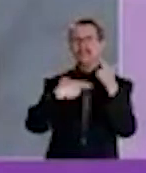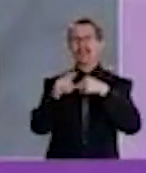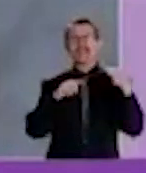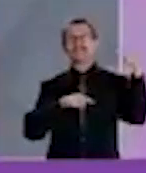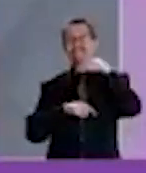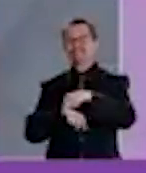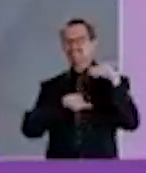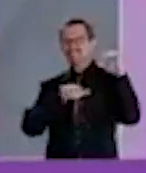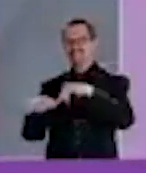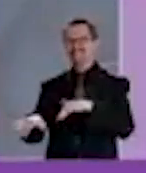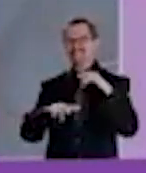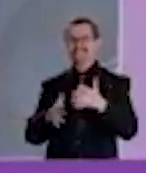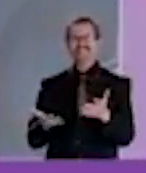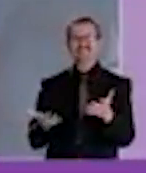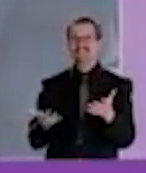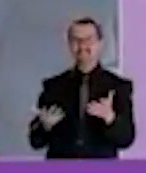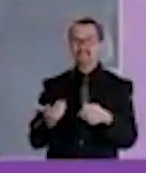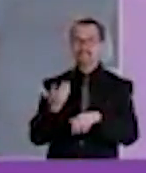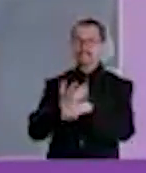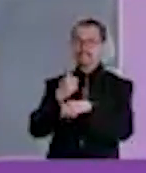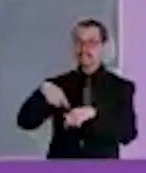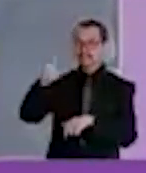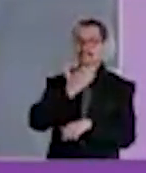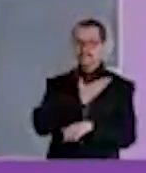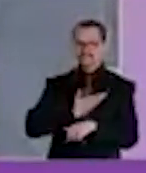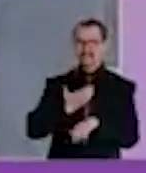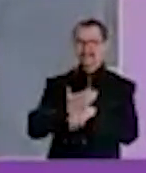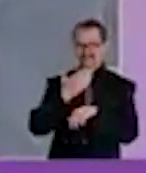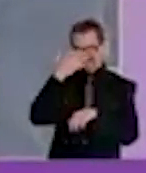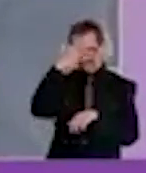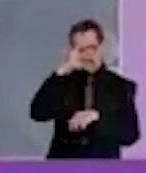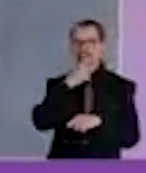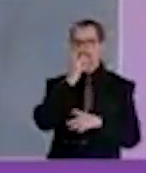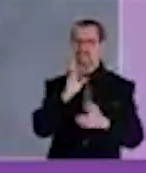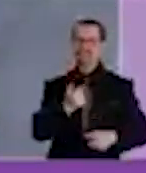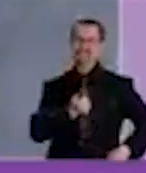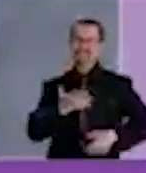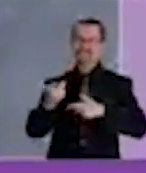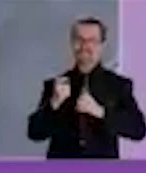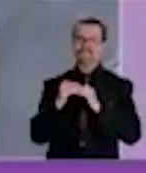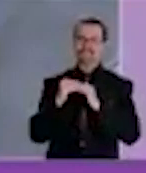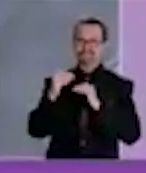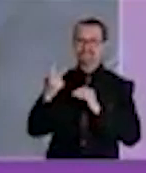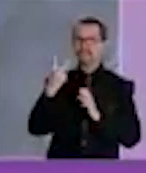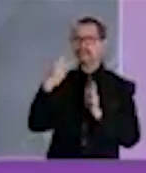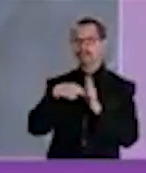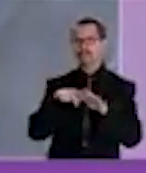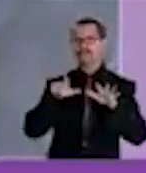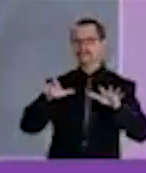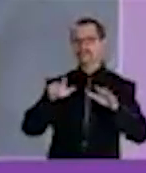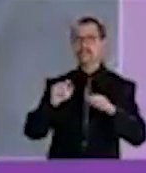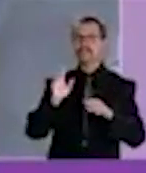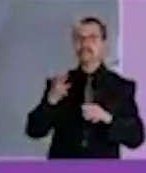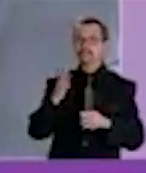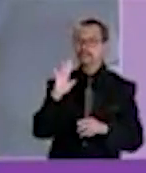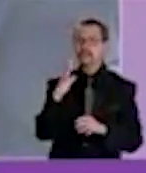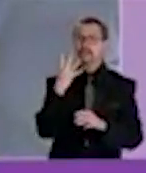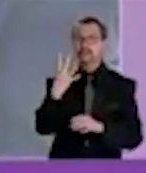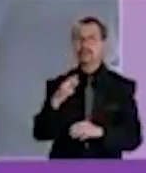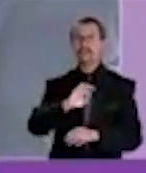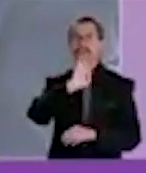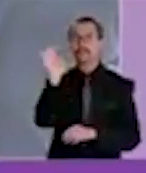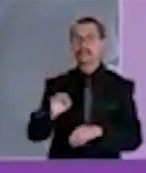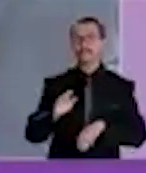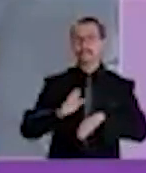con donald trump en los últimos meses del 2017 54% más deportaciones de acuerdo con